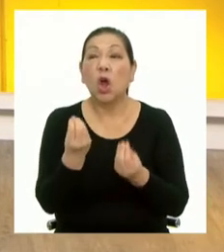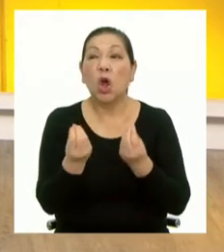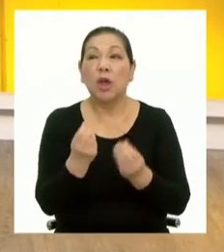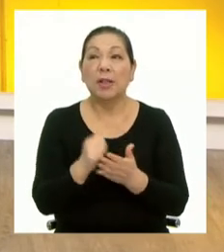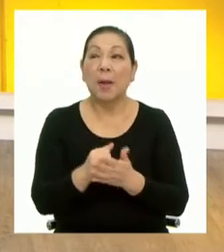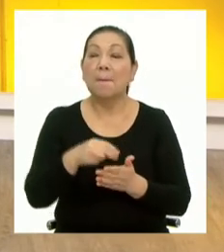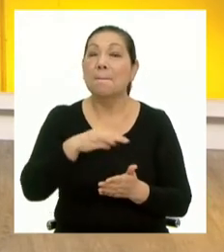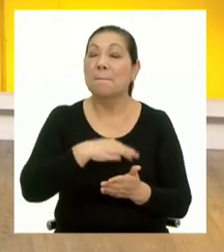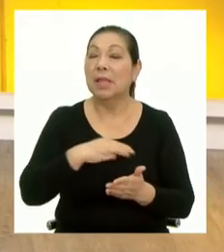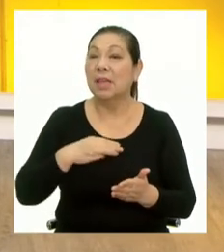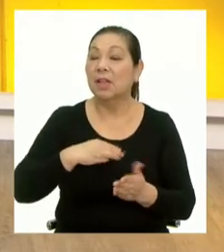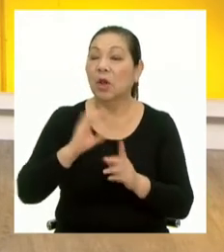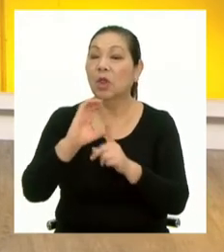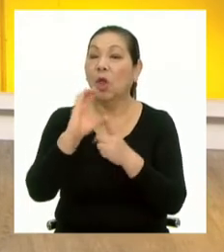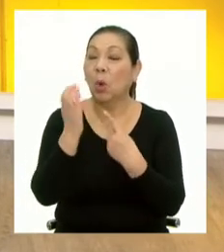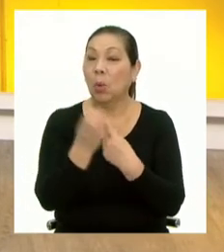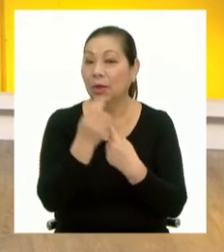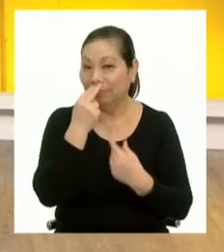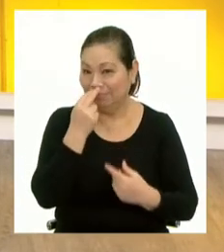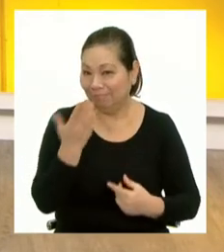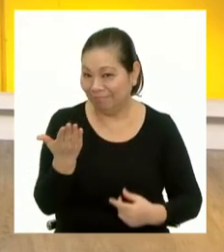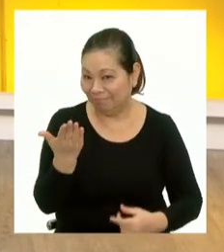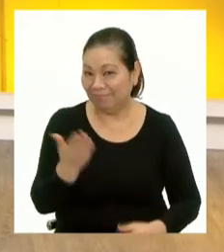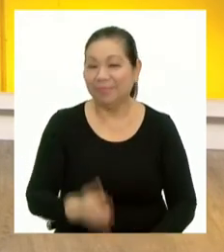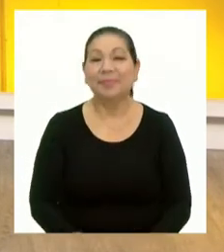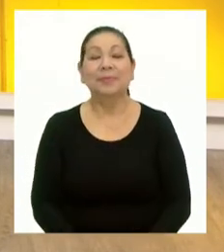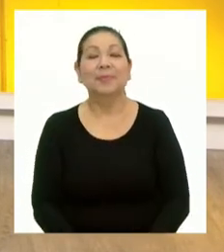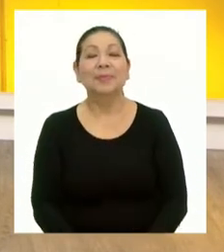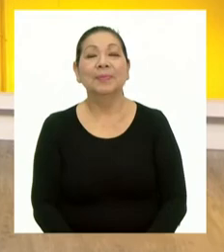actividades del ministro de Cultura. Adelante.